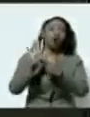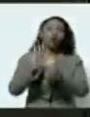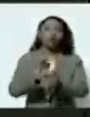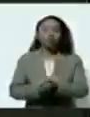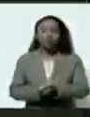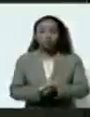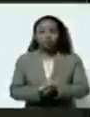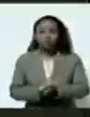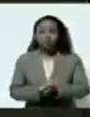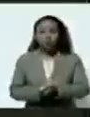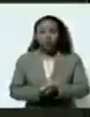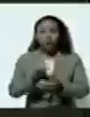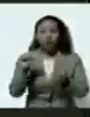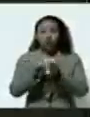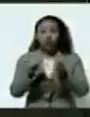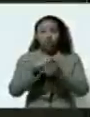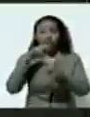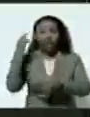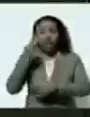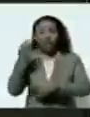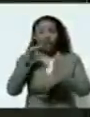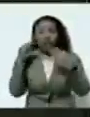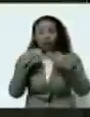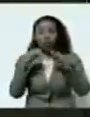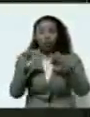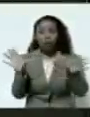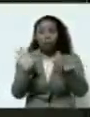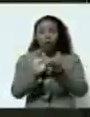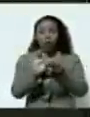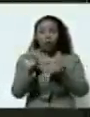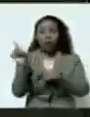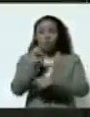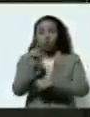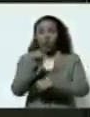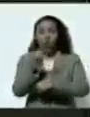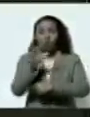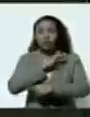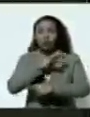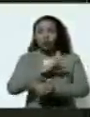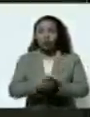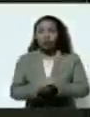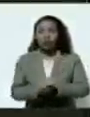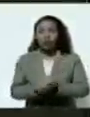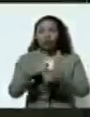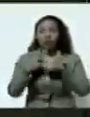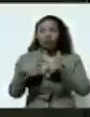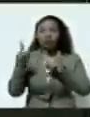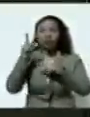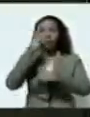y en donde se revela cuál era la verdadera naturaleza de la relación de esos dos señores. Siguiente pregunta.